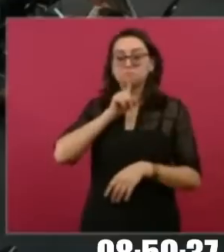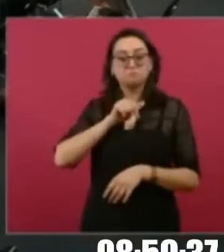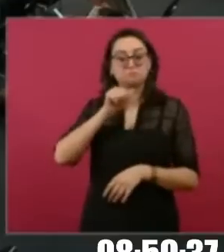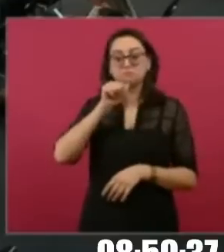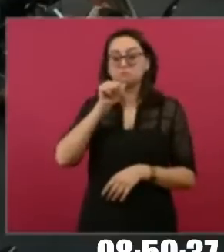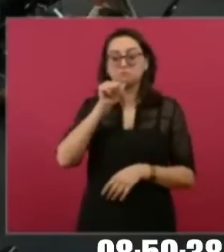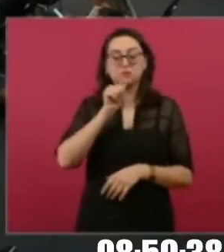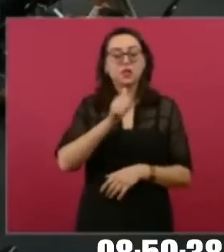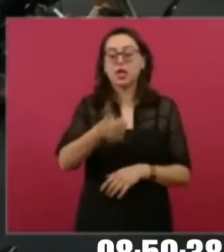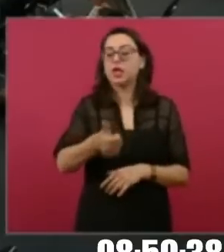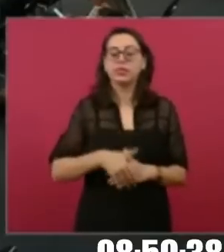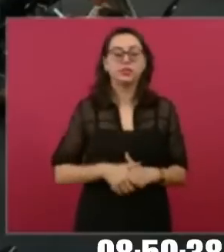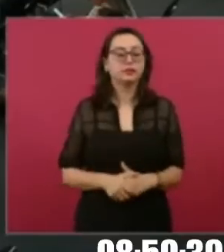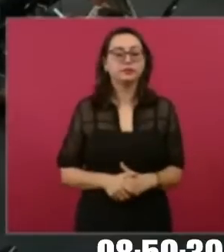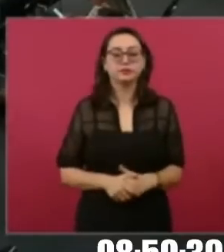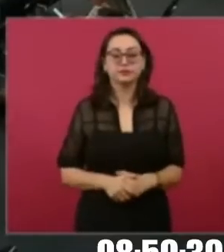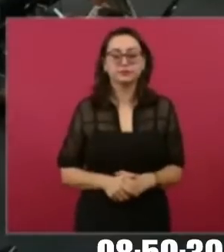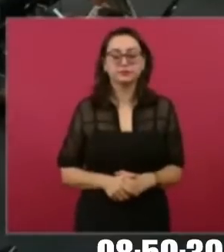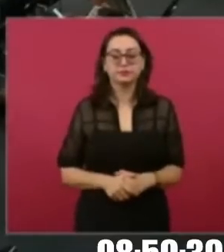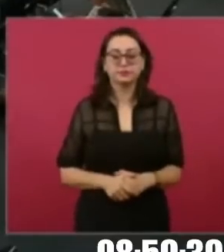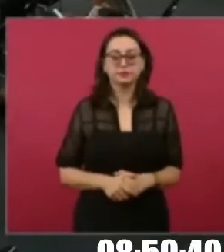no dicen nada